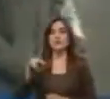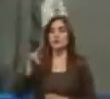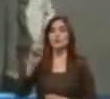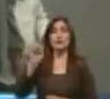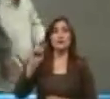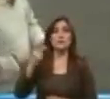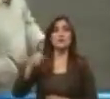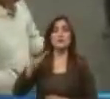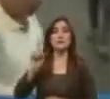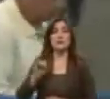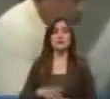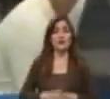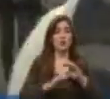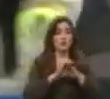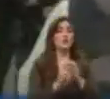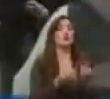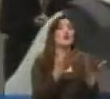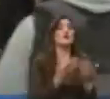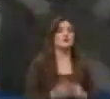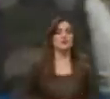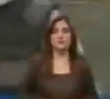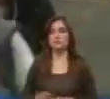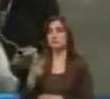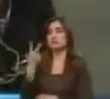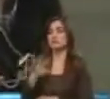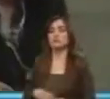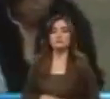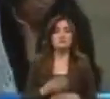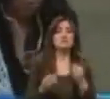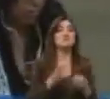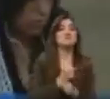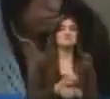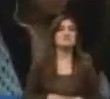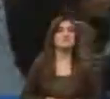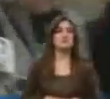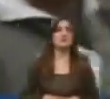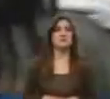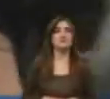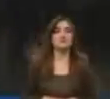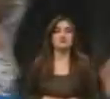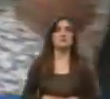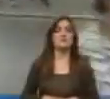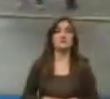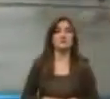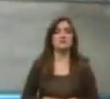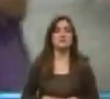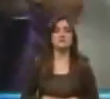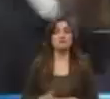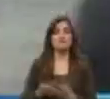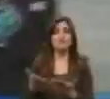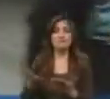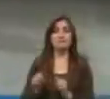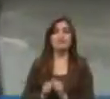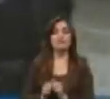buses tiene que agarrar a diario? Dos. ¿Y hoy cómo va a ser? Hoy creo que tres, creo que va a pasar para allá.